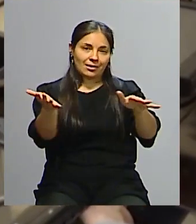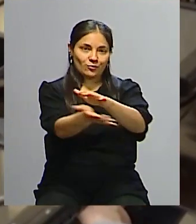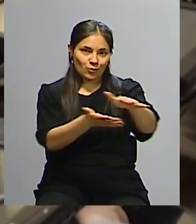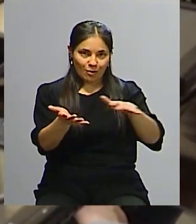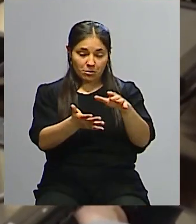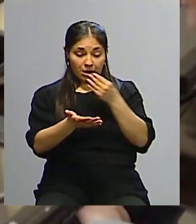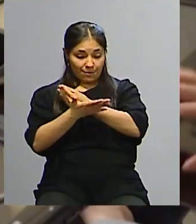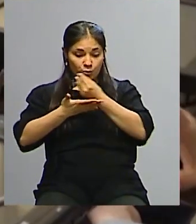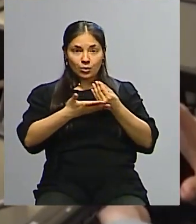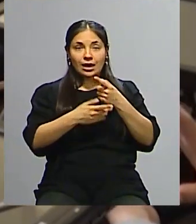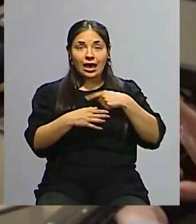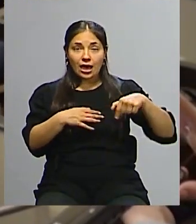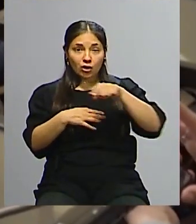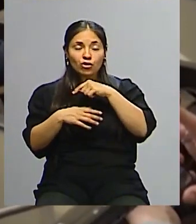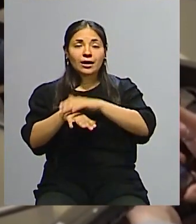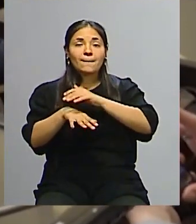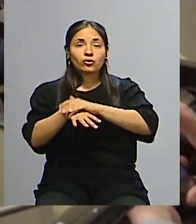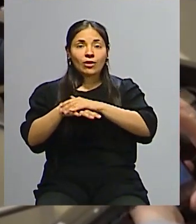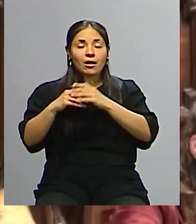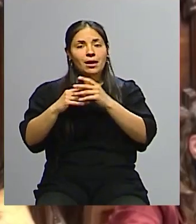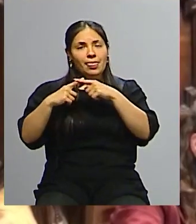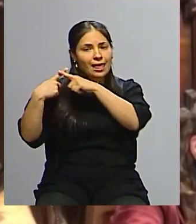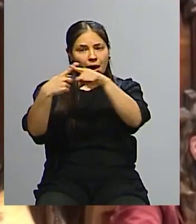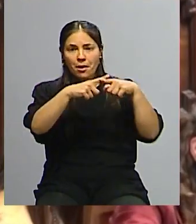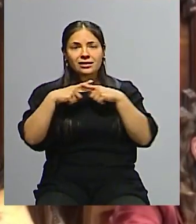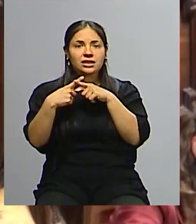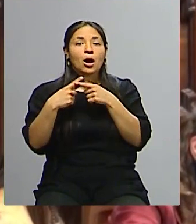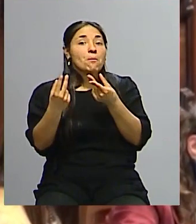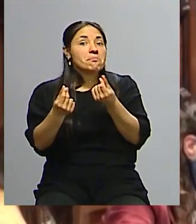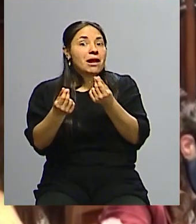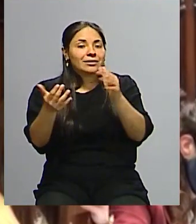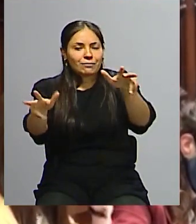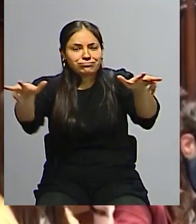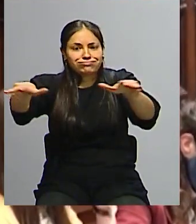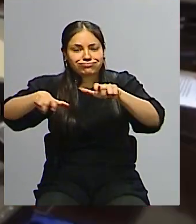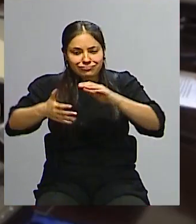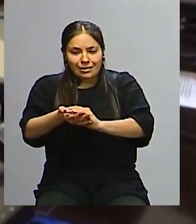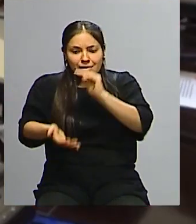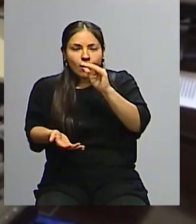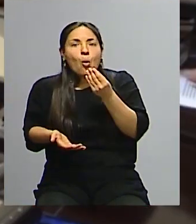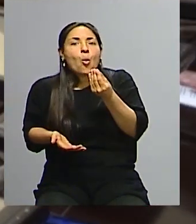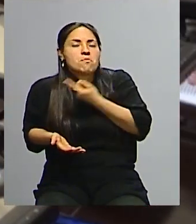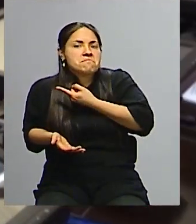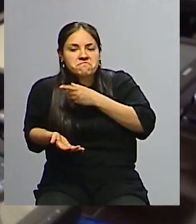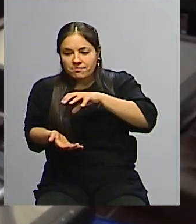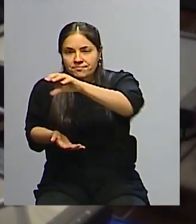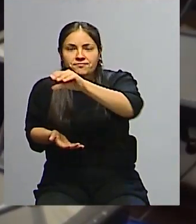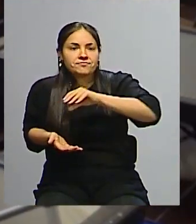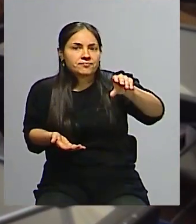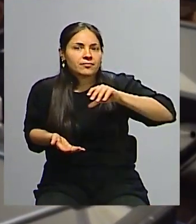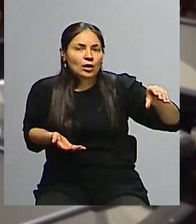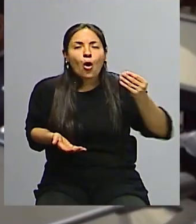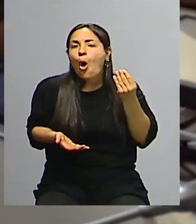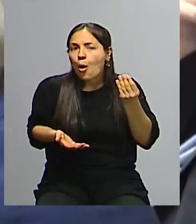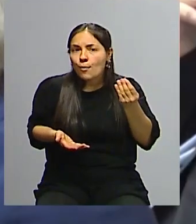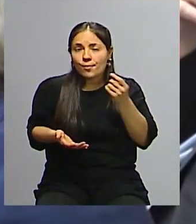debatir cuál va a ser el destino de los fondos públicos. Si no se debate, y dice ese autor, hay consenso entre las comisiones,